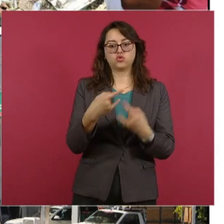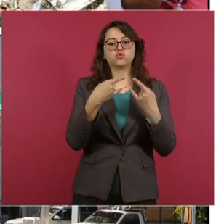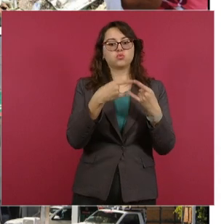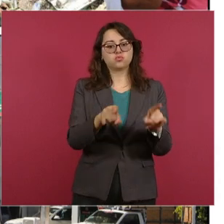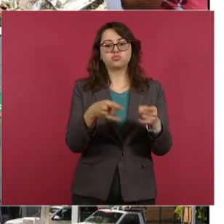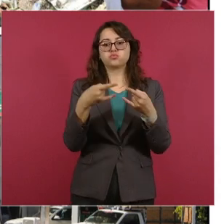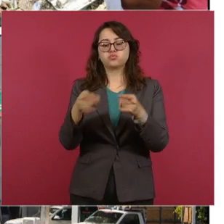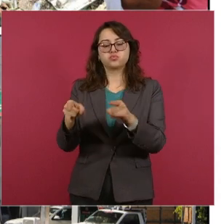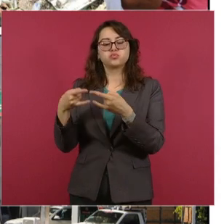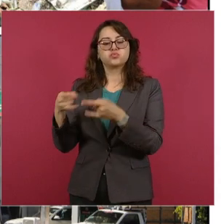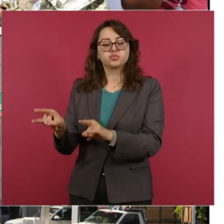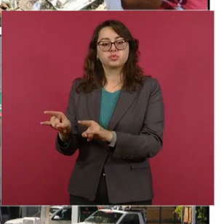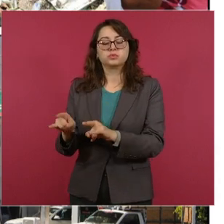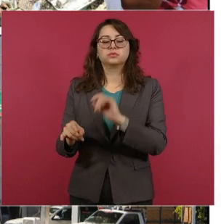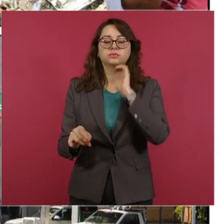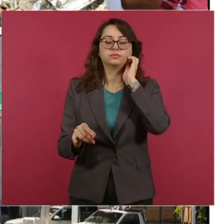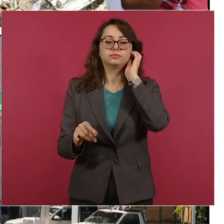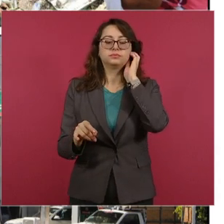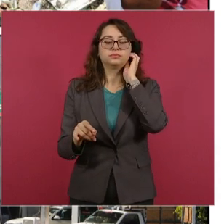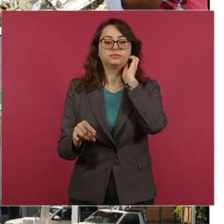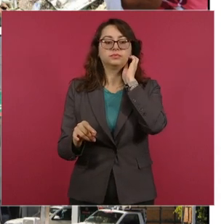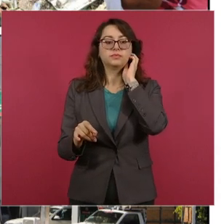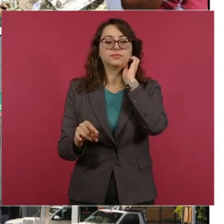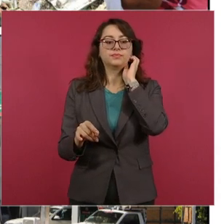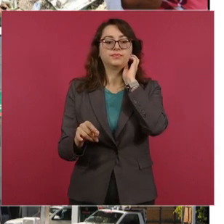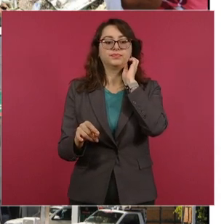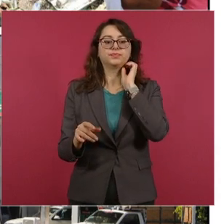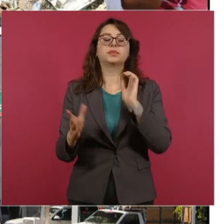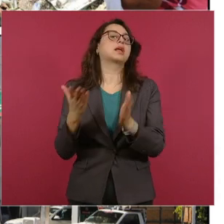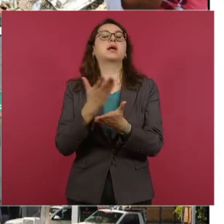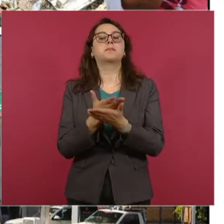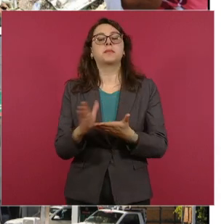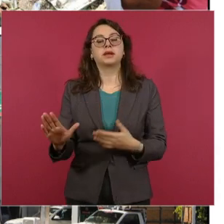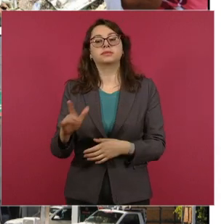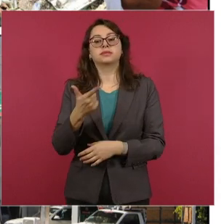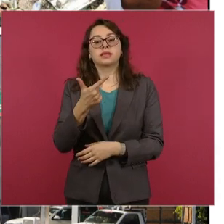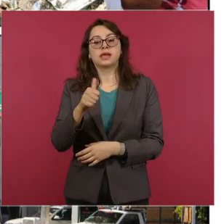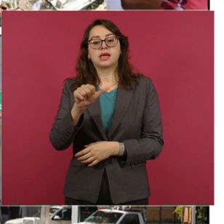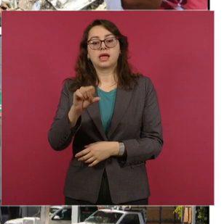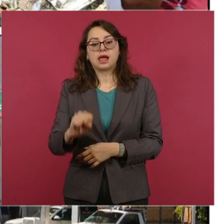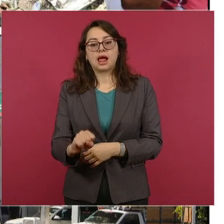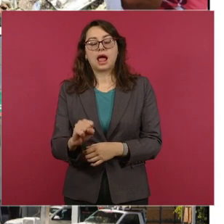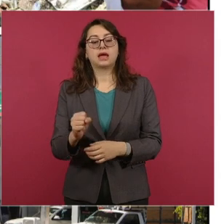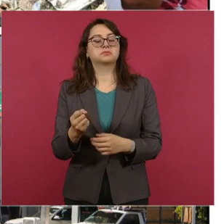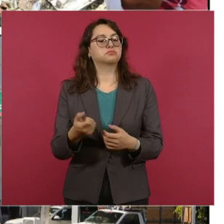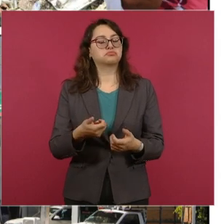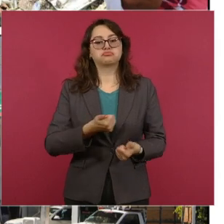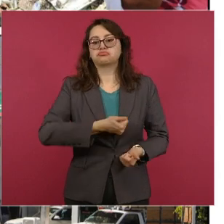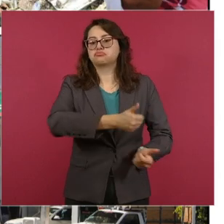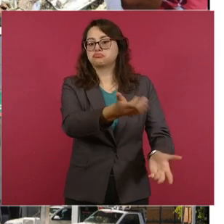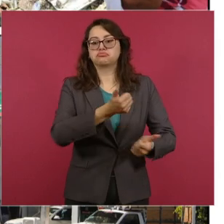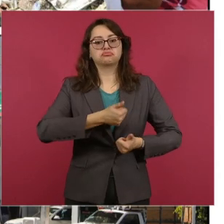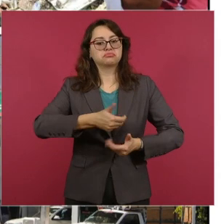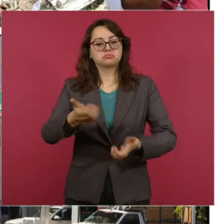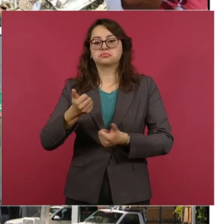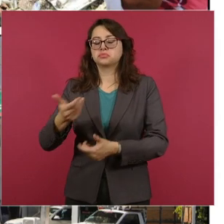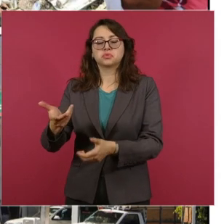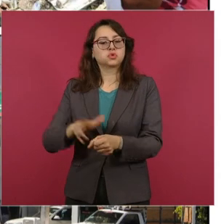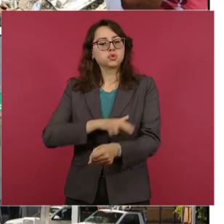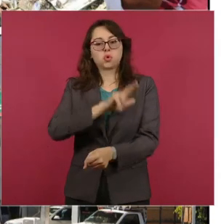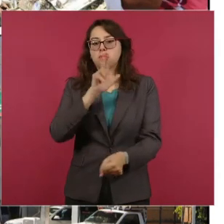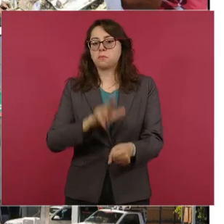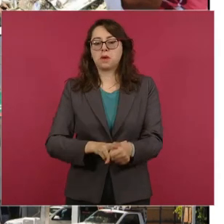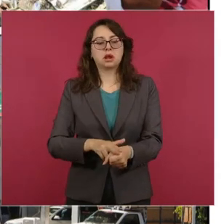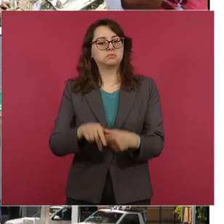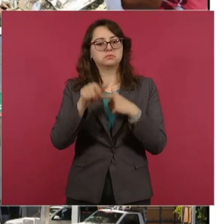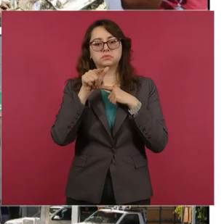El servicio de distribución de gas está en su totalidad completo, siguen dando el